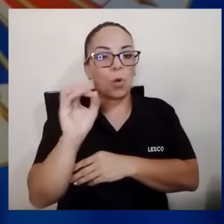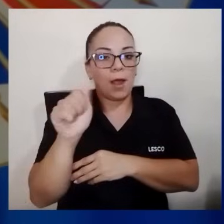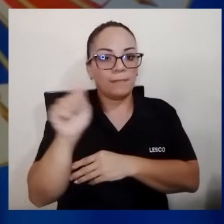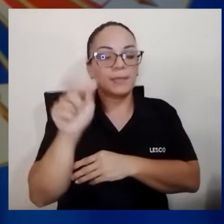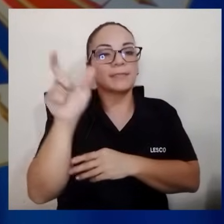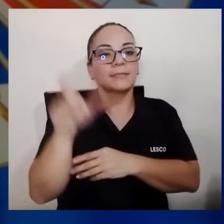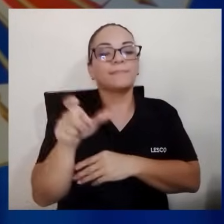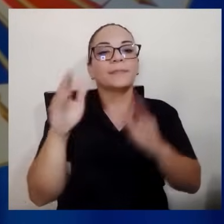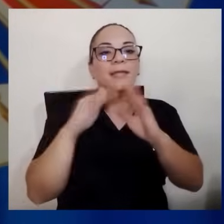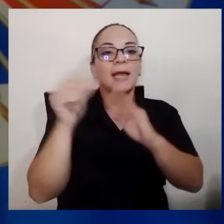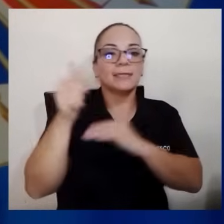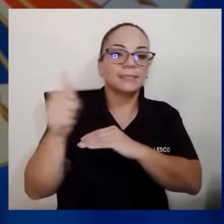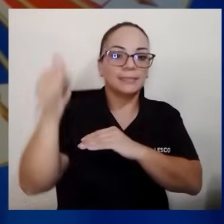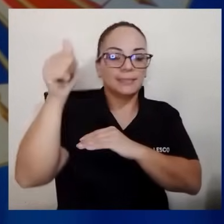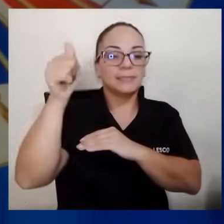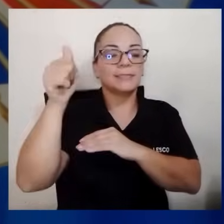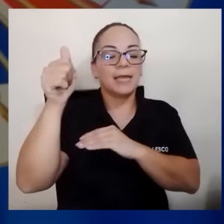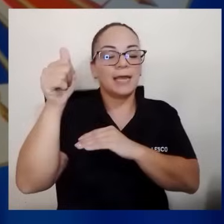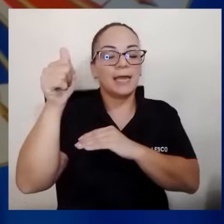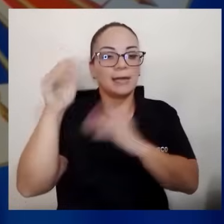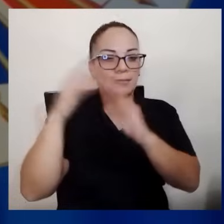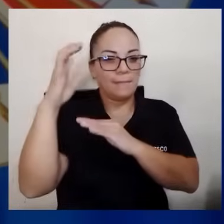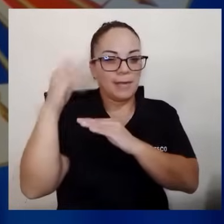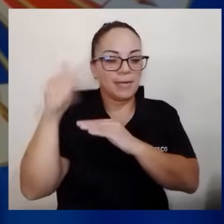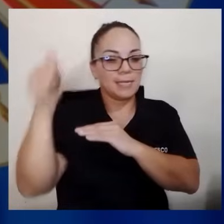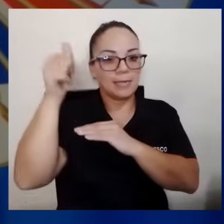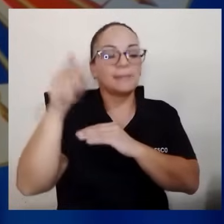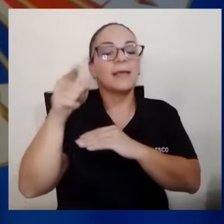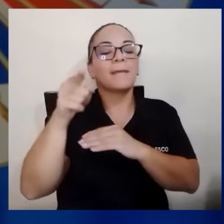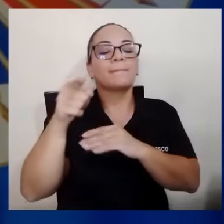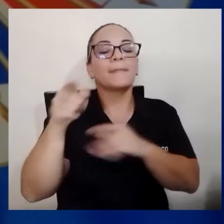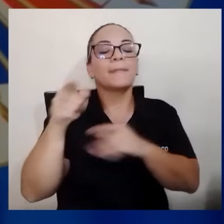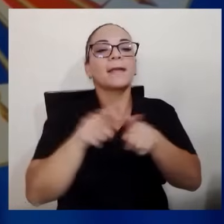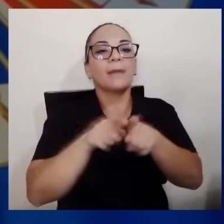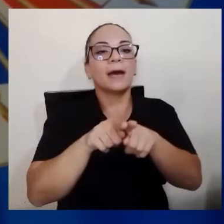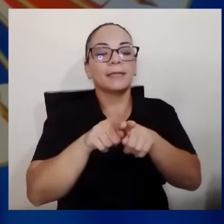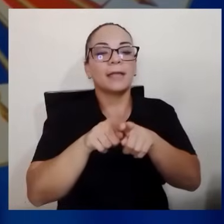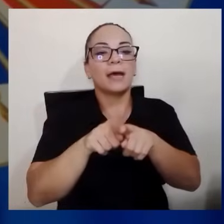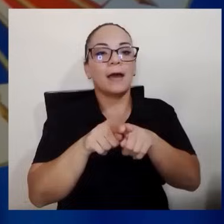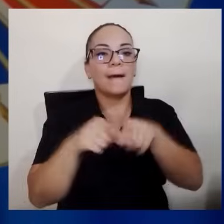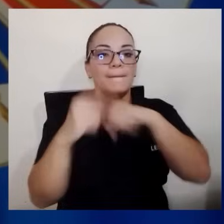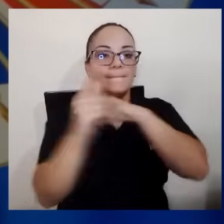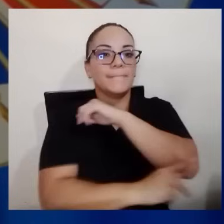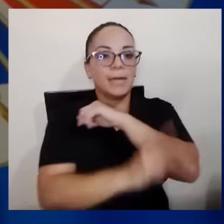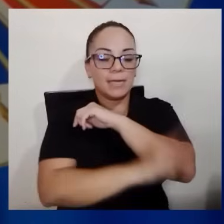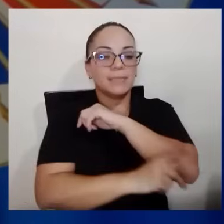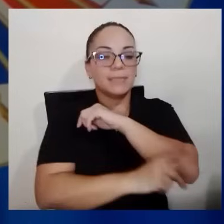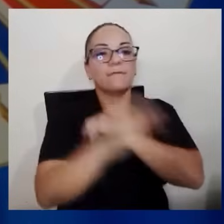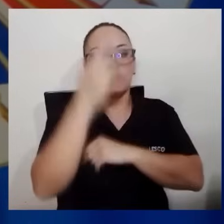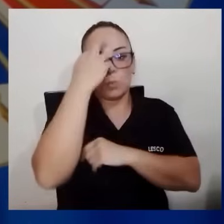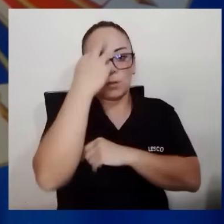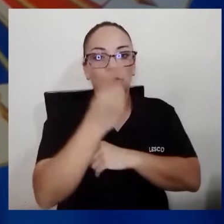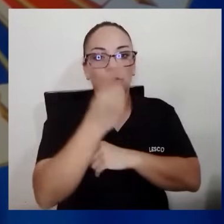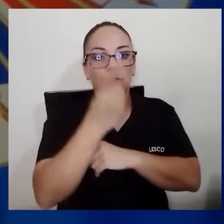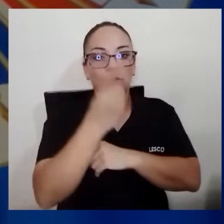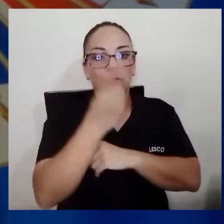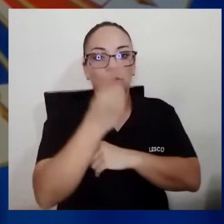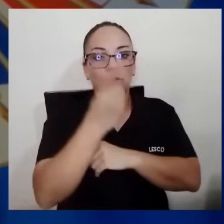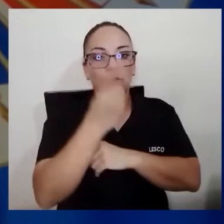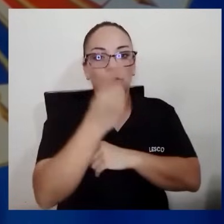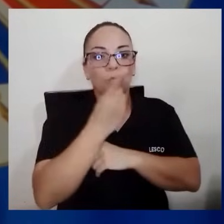hermana República de la República Dominicana eh a todos ustedes honorables